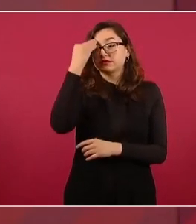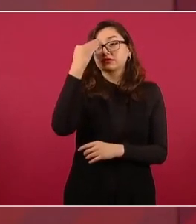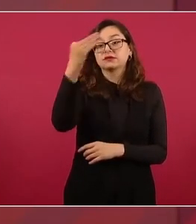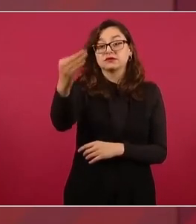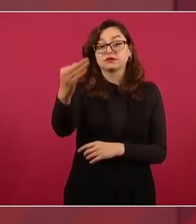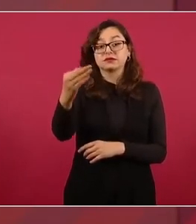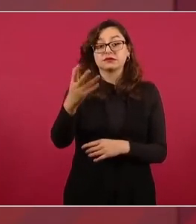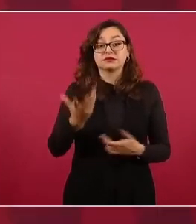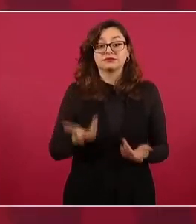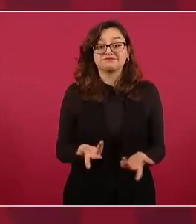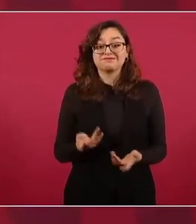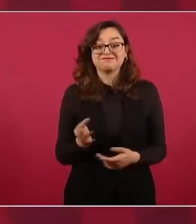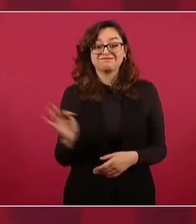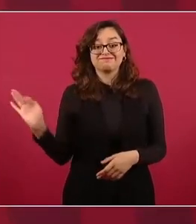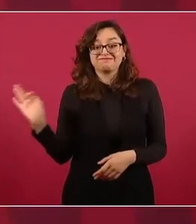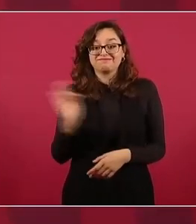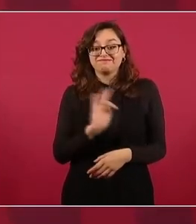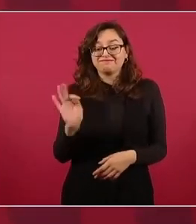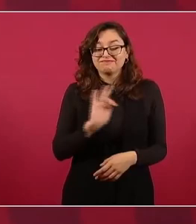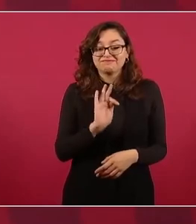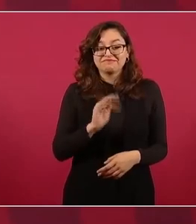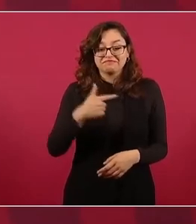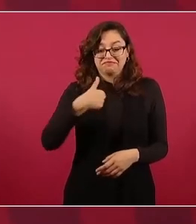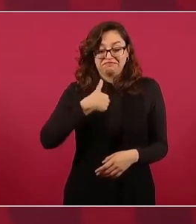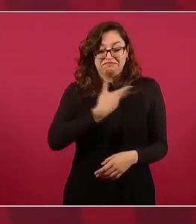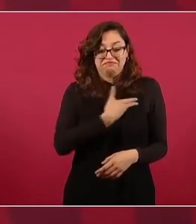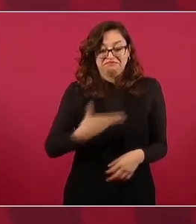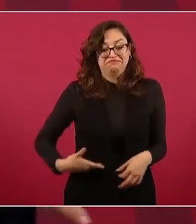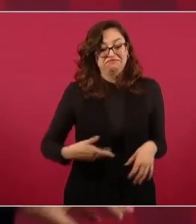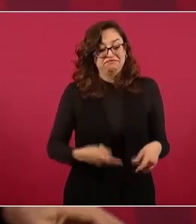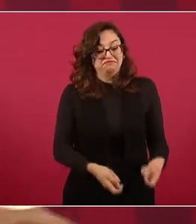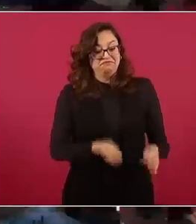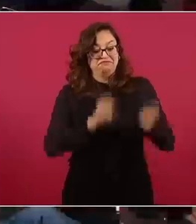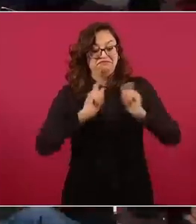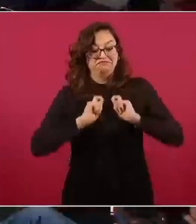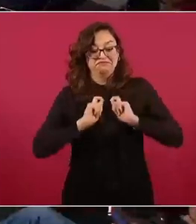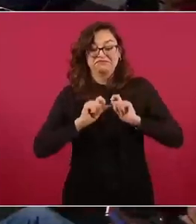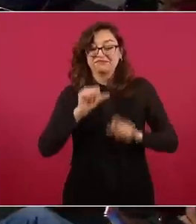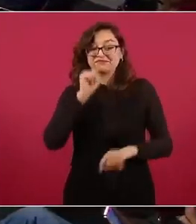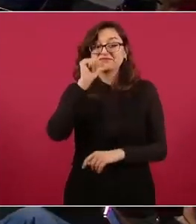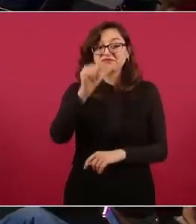Si no se hubiese dado este cambio, ya